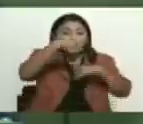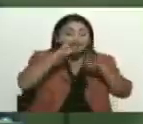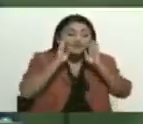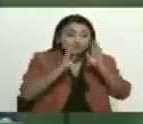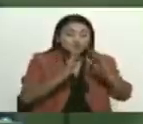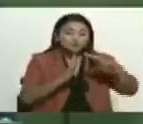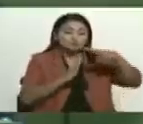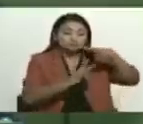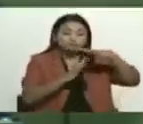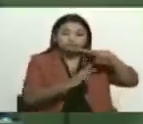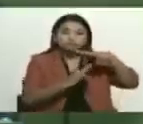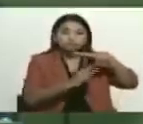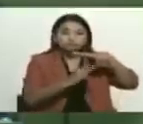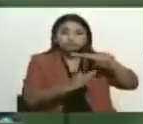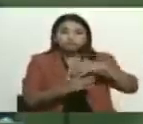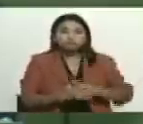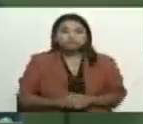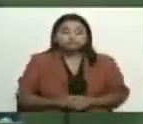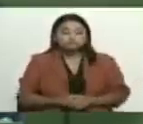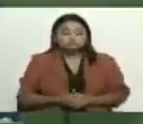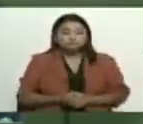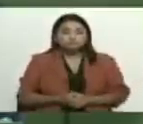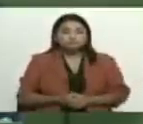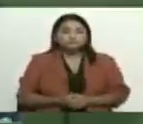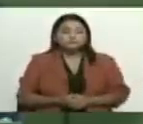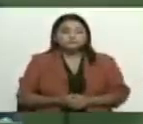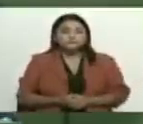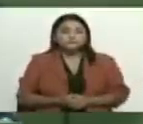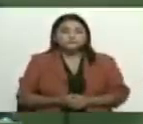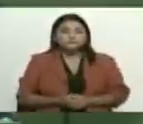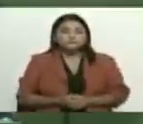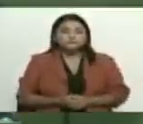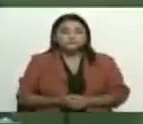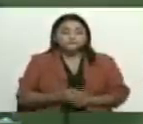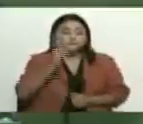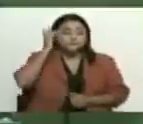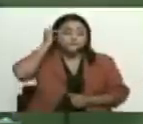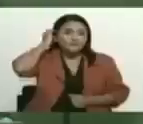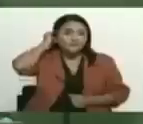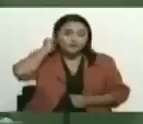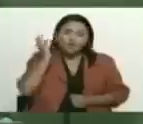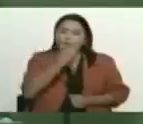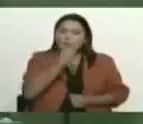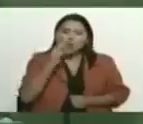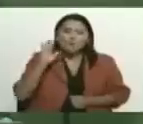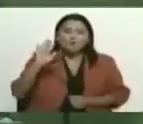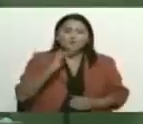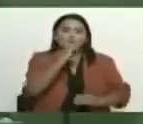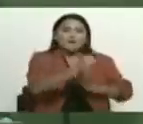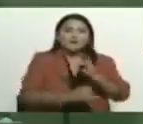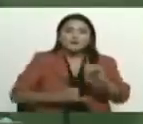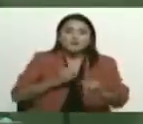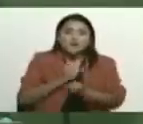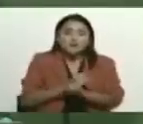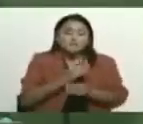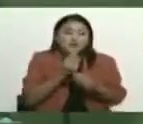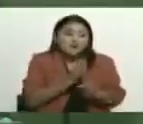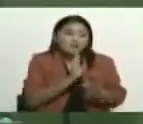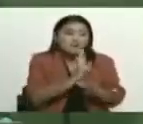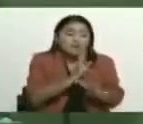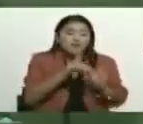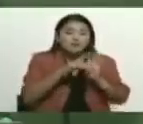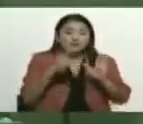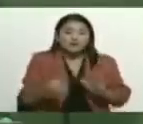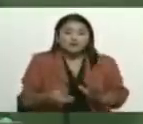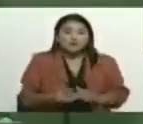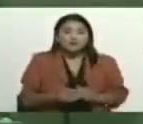perspectiva integral y humanista, el fenómeno de los flujos migratorios. Un verdadero compromiso internacional para garantizar los derechos de los